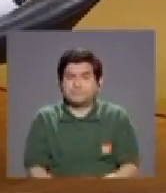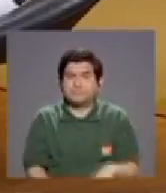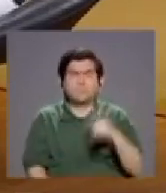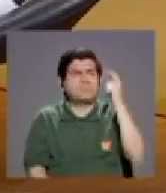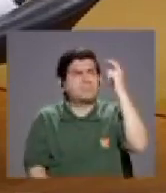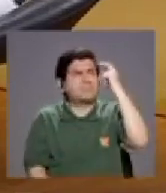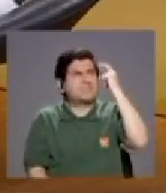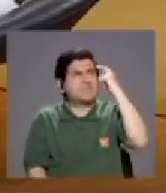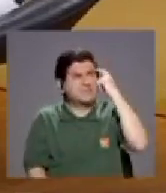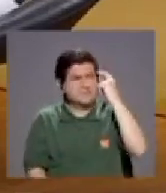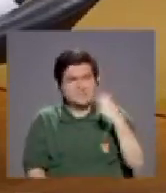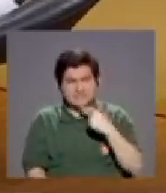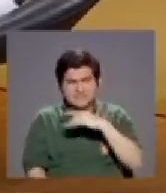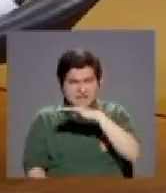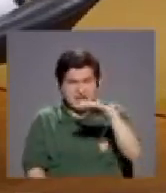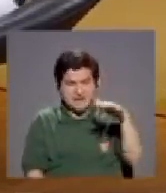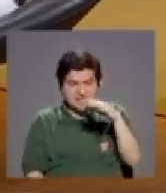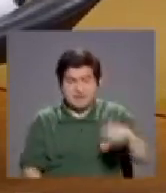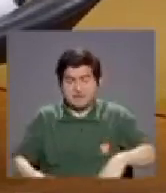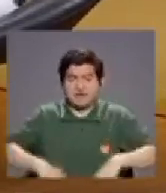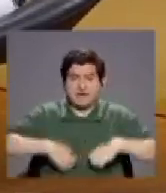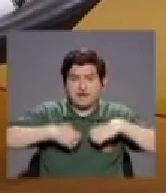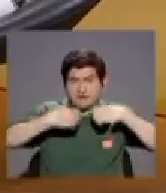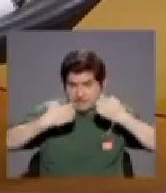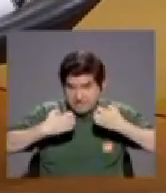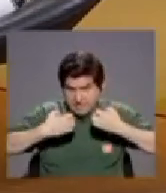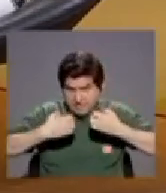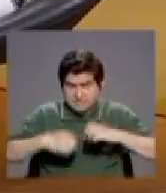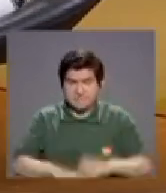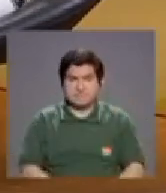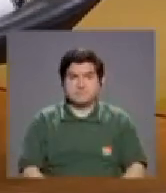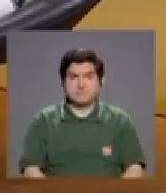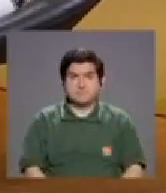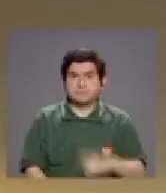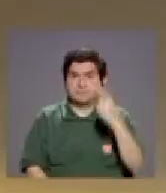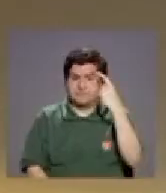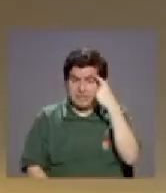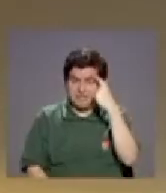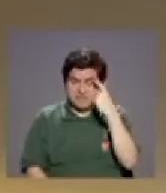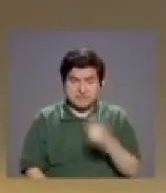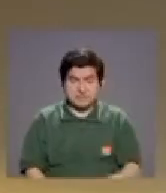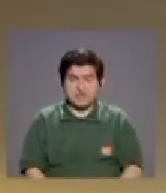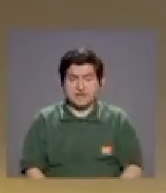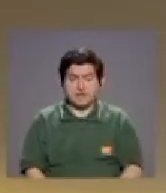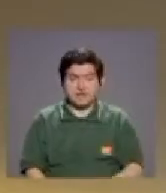pensar que una realidad existe, y la realidad existe tanto como que